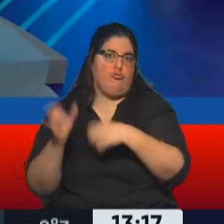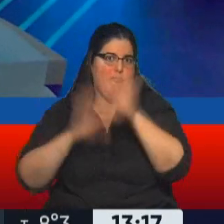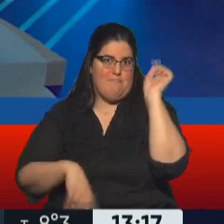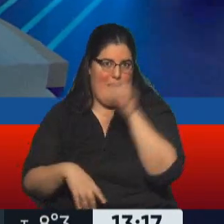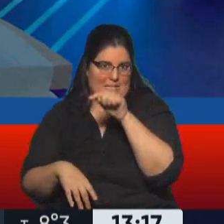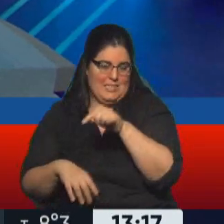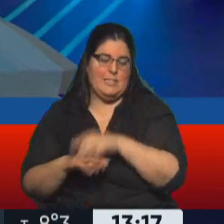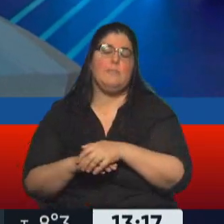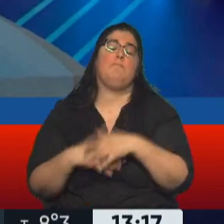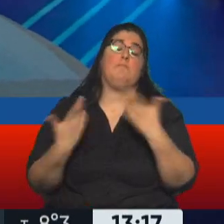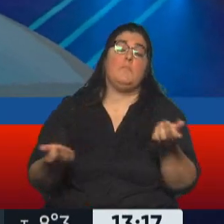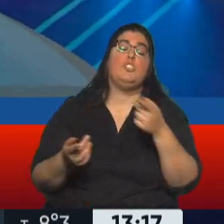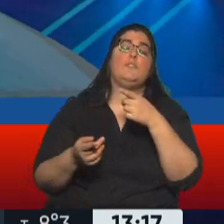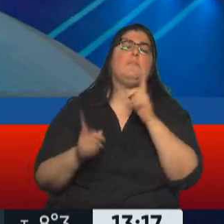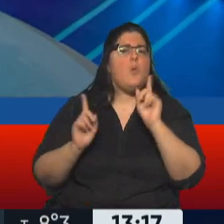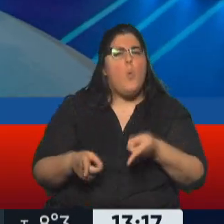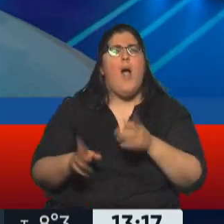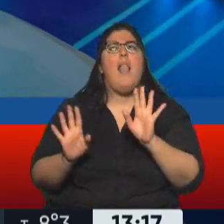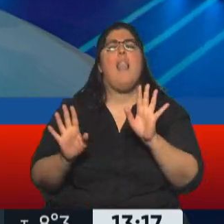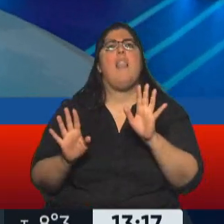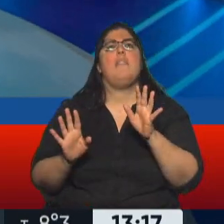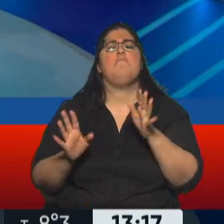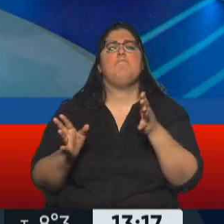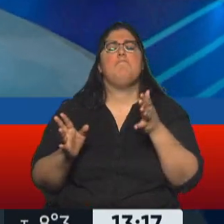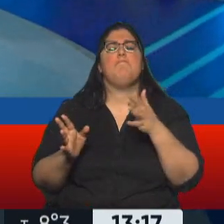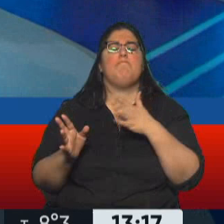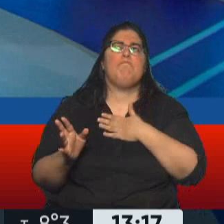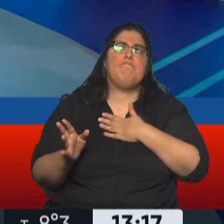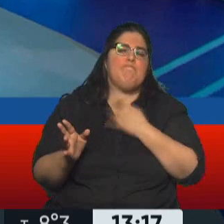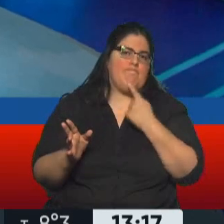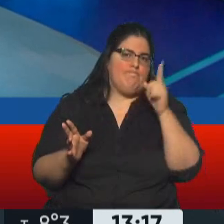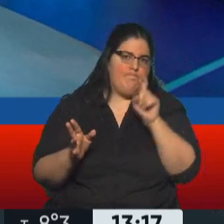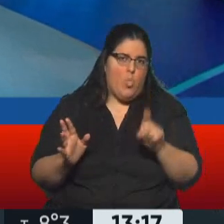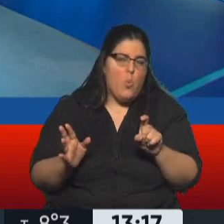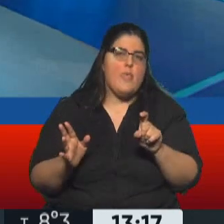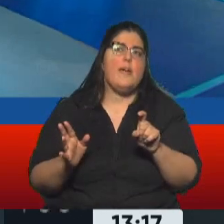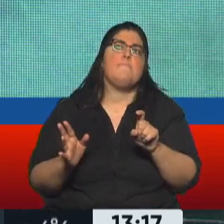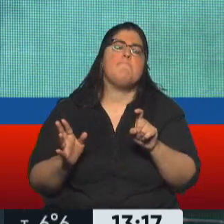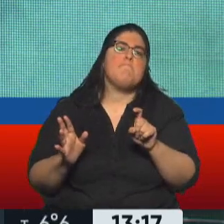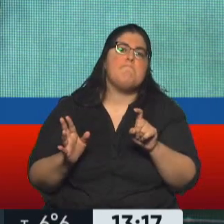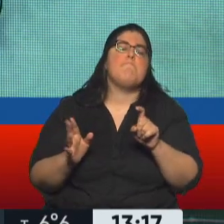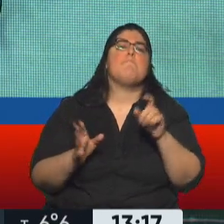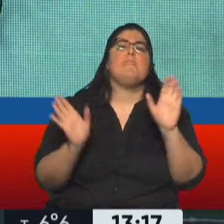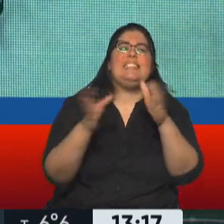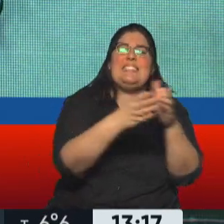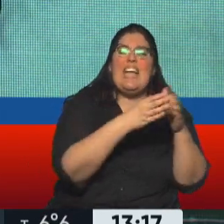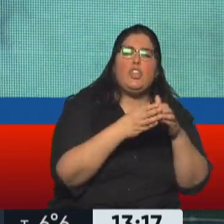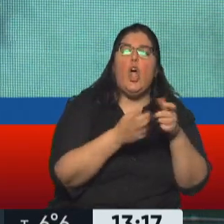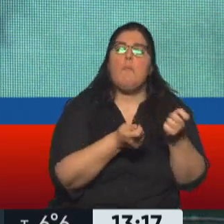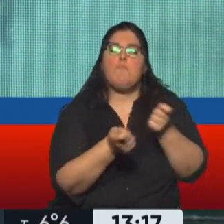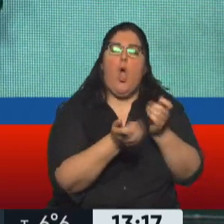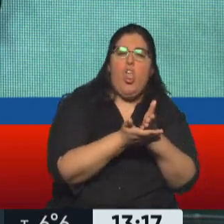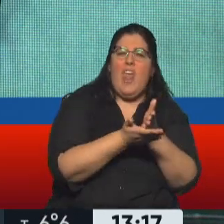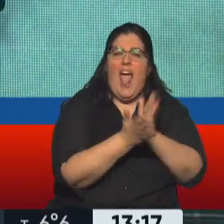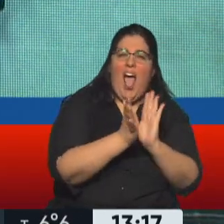eso también, de todas formas, me parece también en esto es un interrogante si los sectores más moderados en este sentido de los